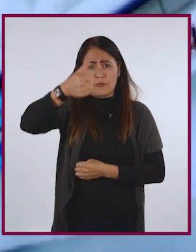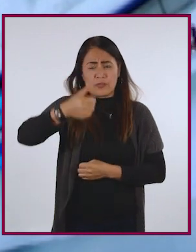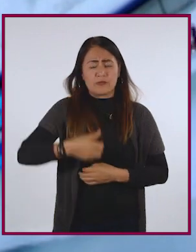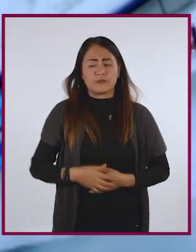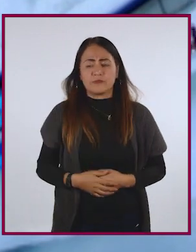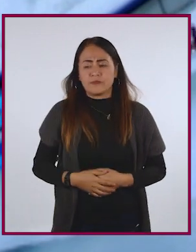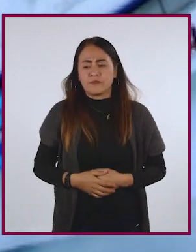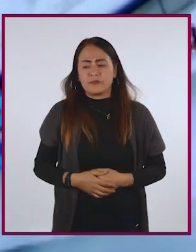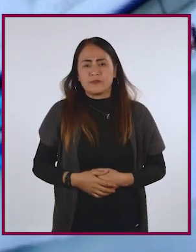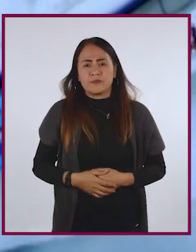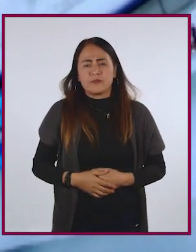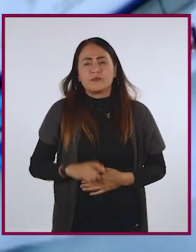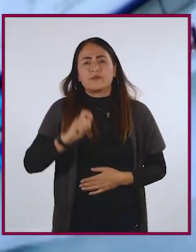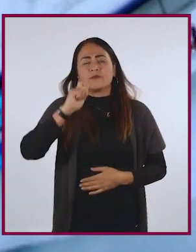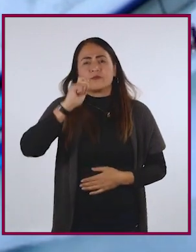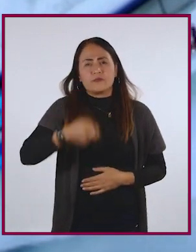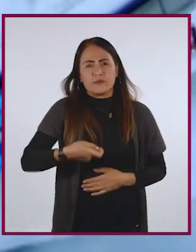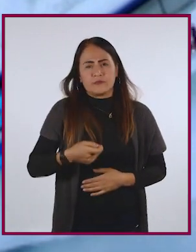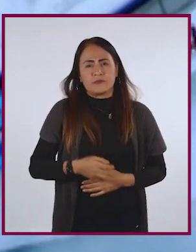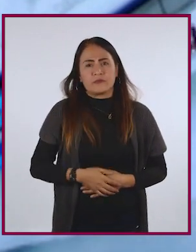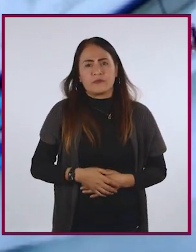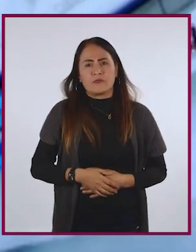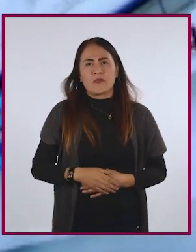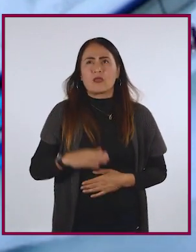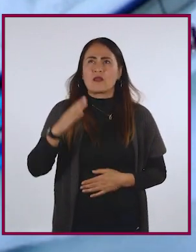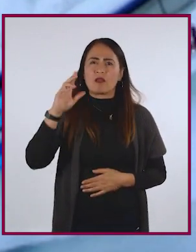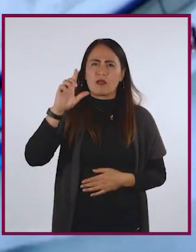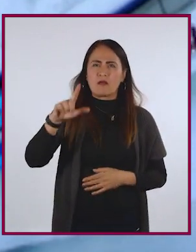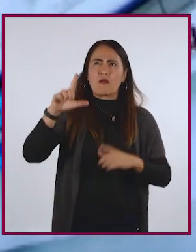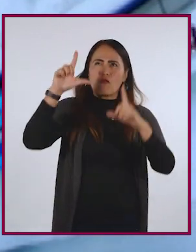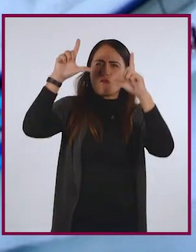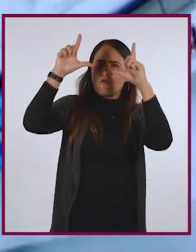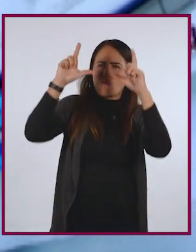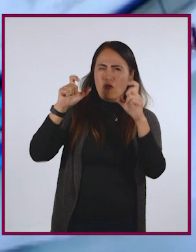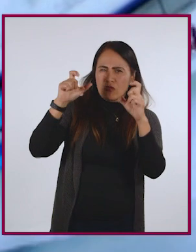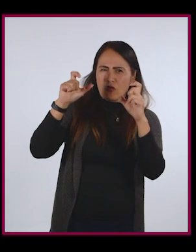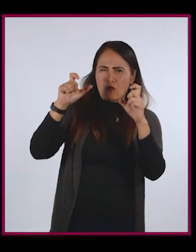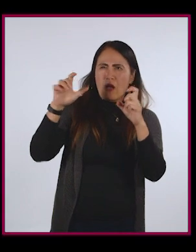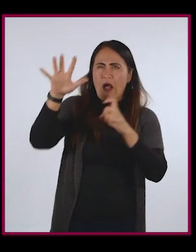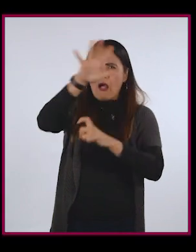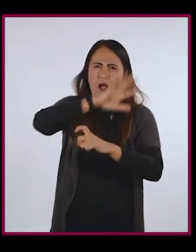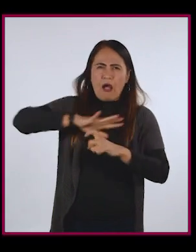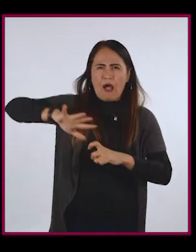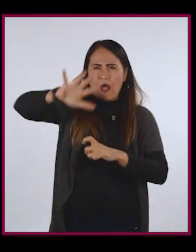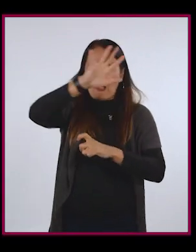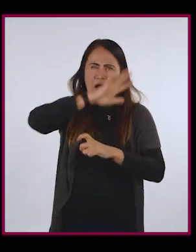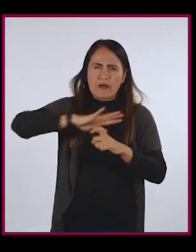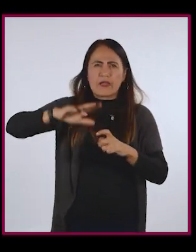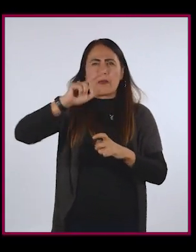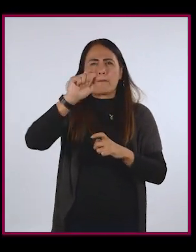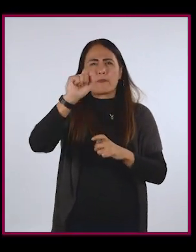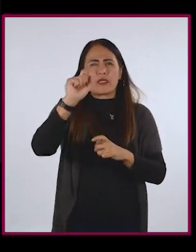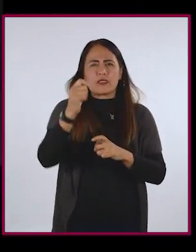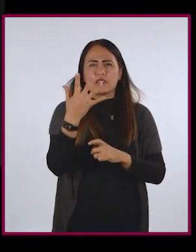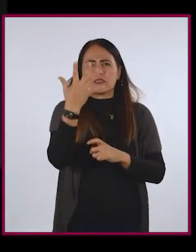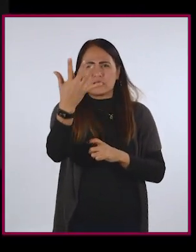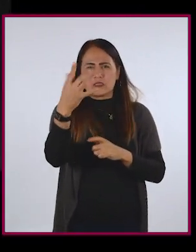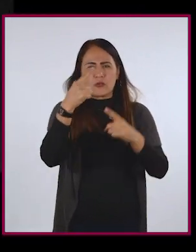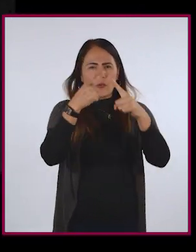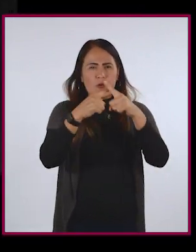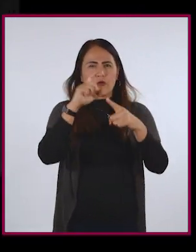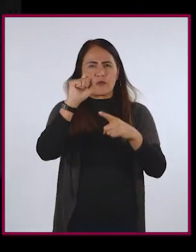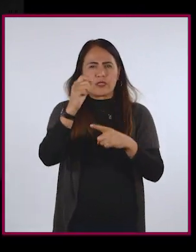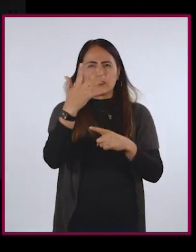convencionales y más conocidos, que es poder tomar placas fotográficas en áreas de 25 por